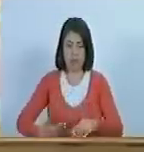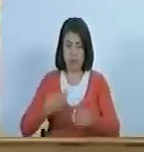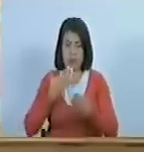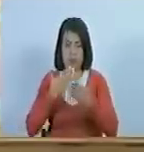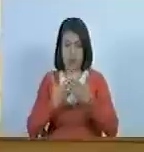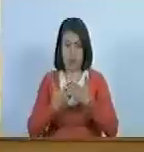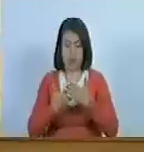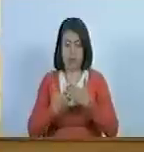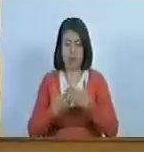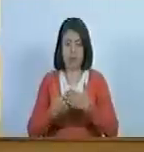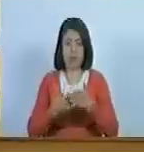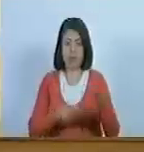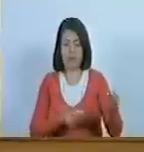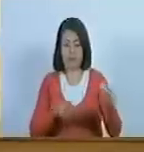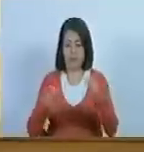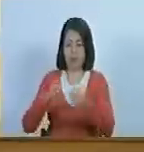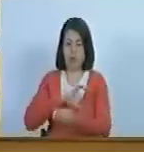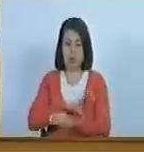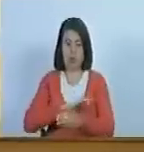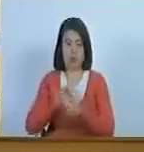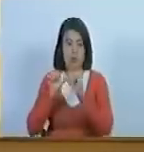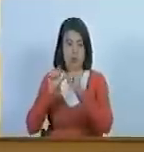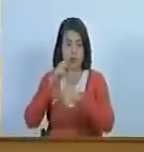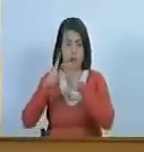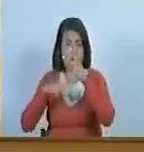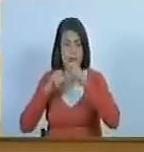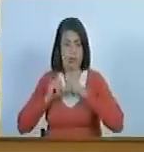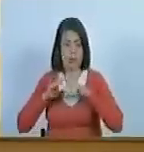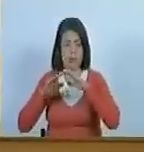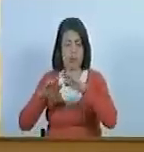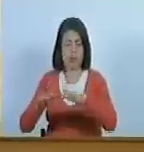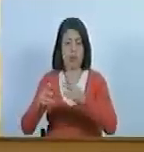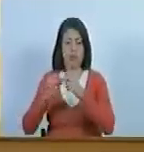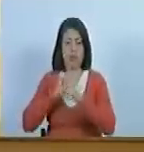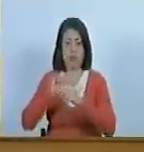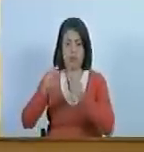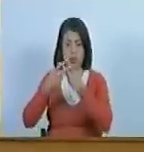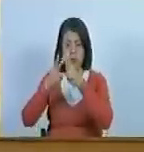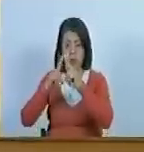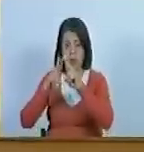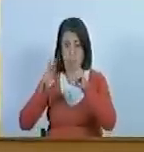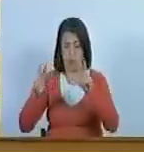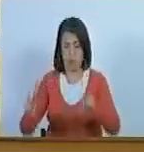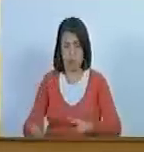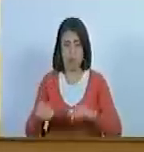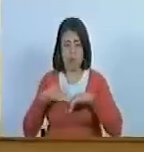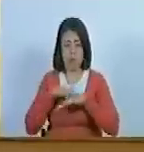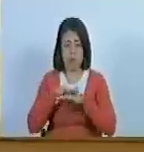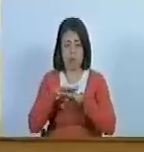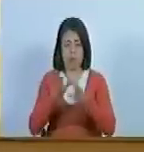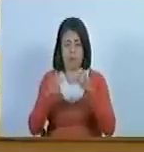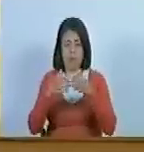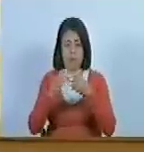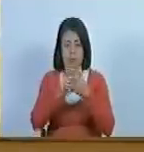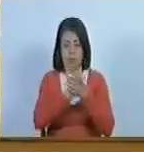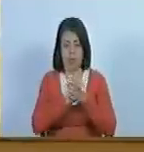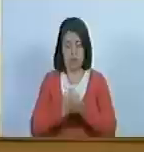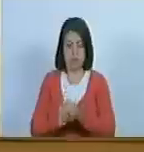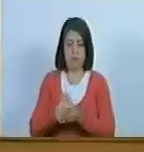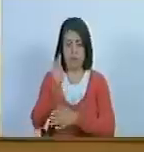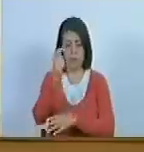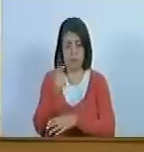Gracias, secretaria. Por favor, remítalo a la Comisión Permanente de Política Exterior, Soberanía y Paz y a los integrantes del Grupo de Amistad